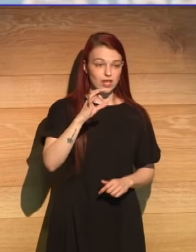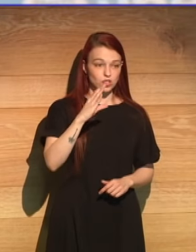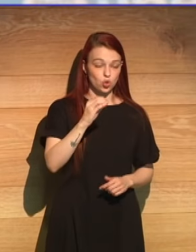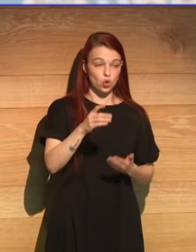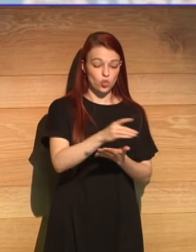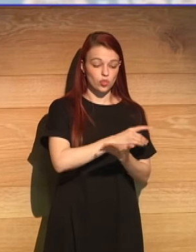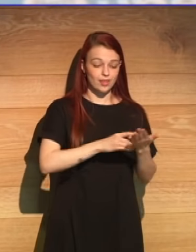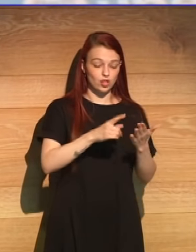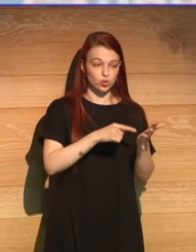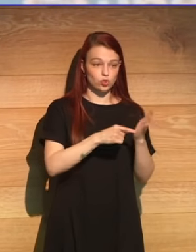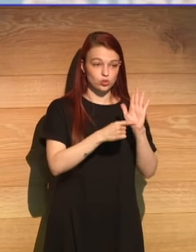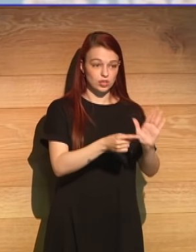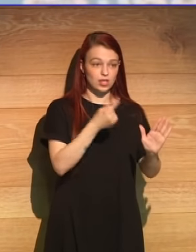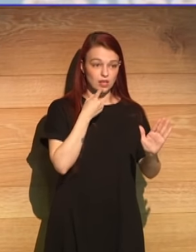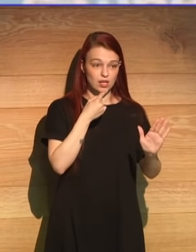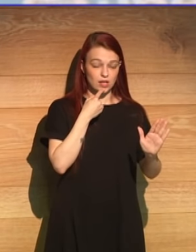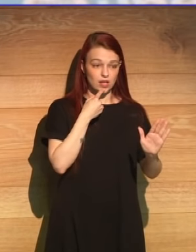alcanzar el objetivo 4,